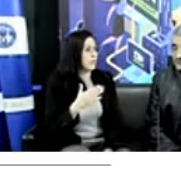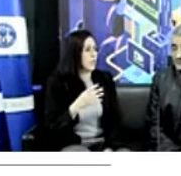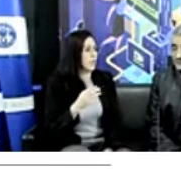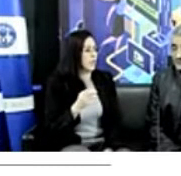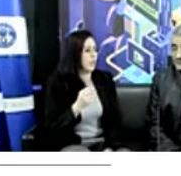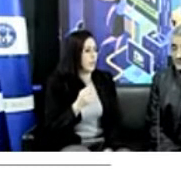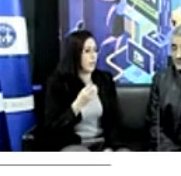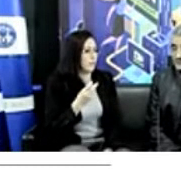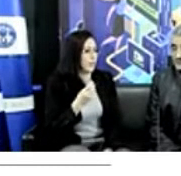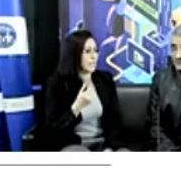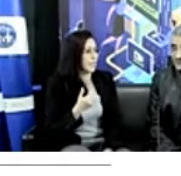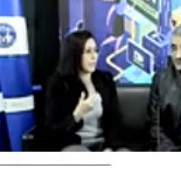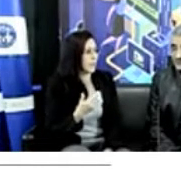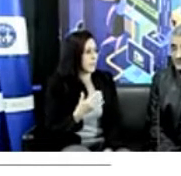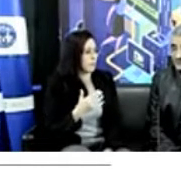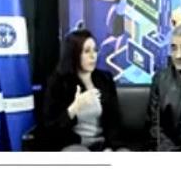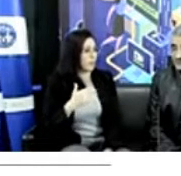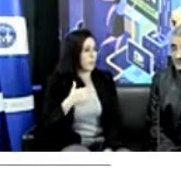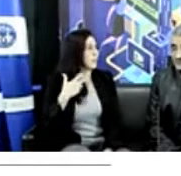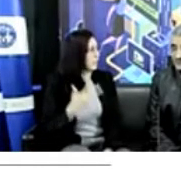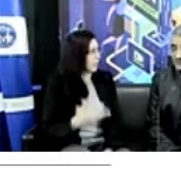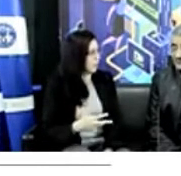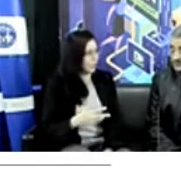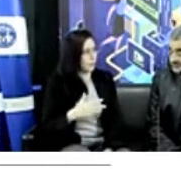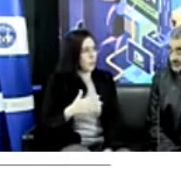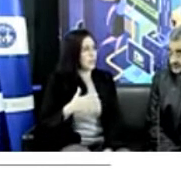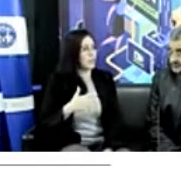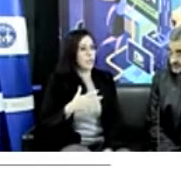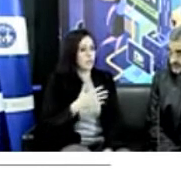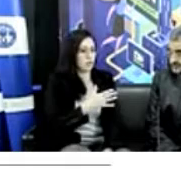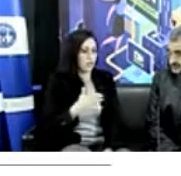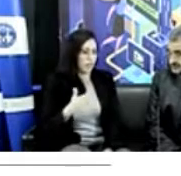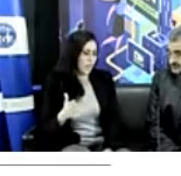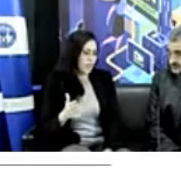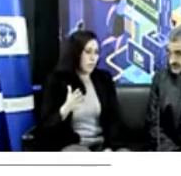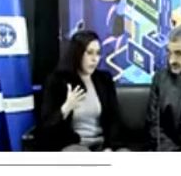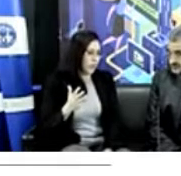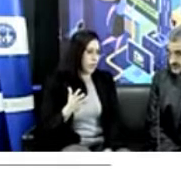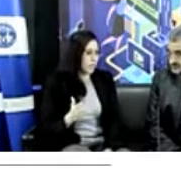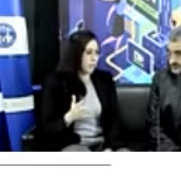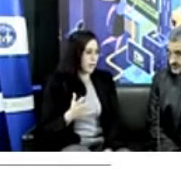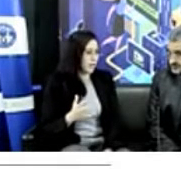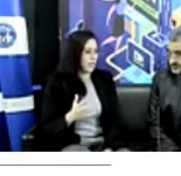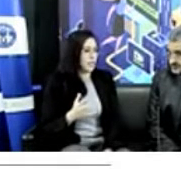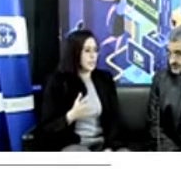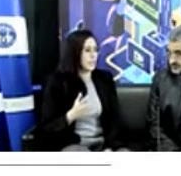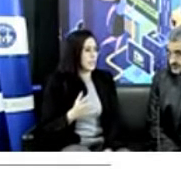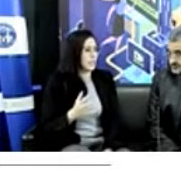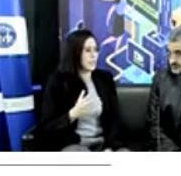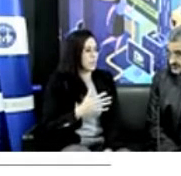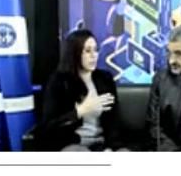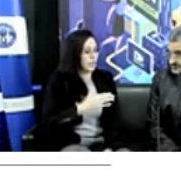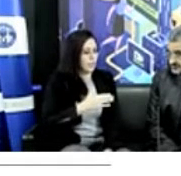tenemos las herramientas para poder motivar, para poder ayudar al usuario que pueda observar